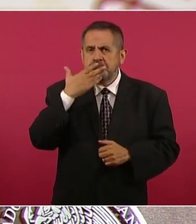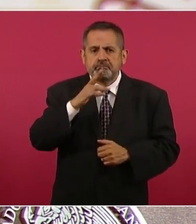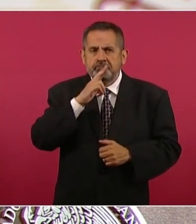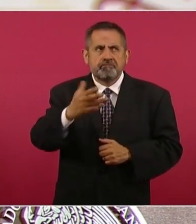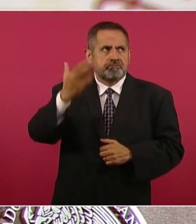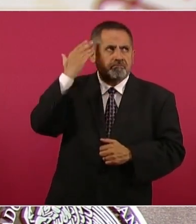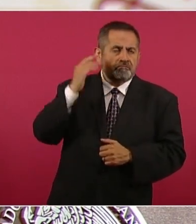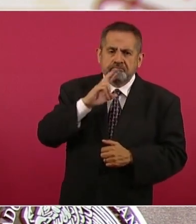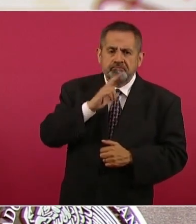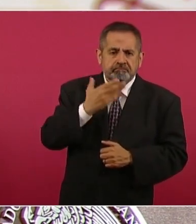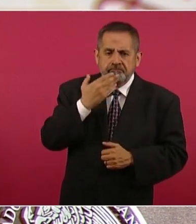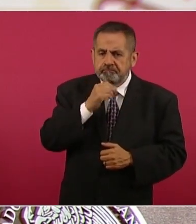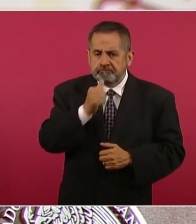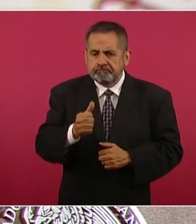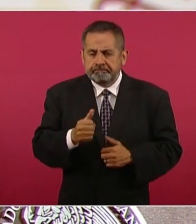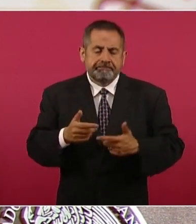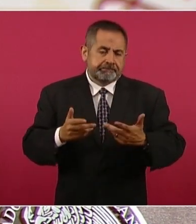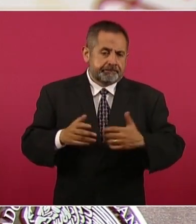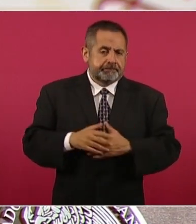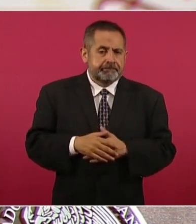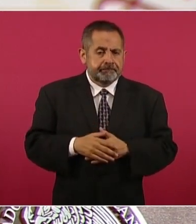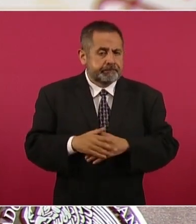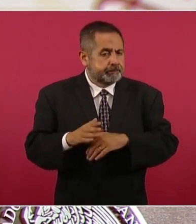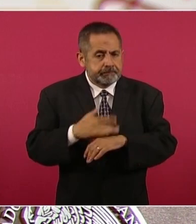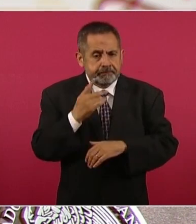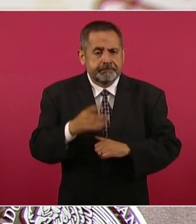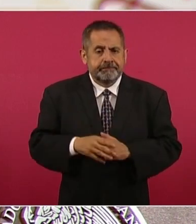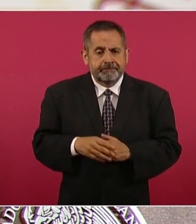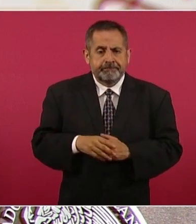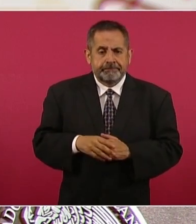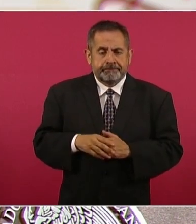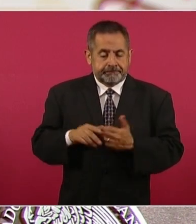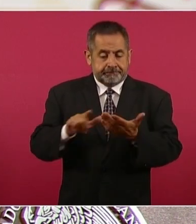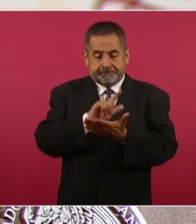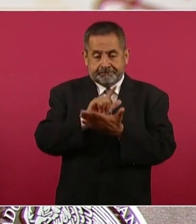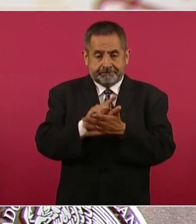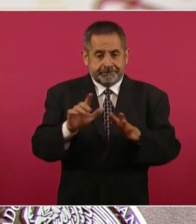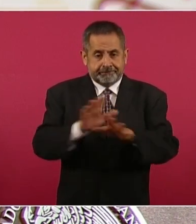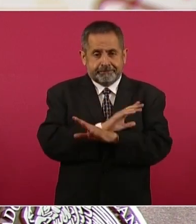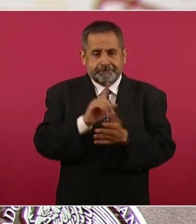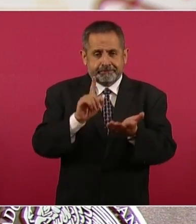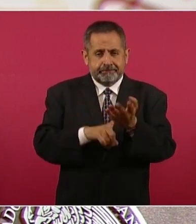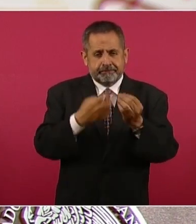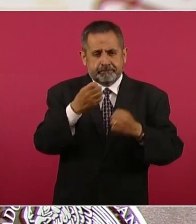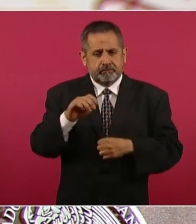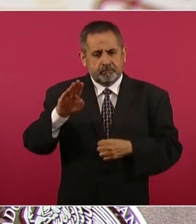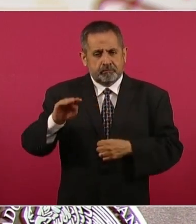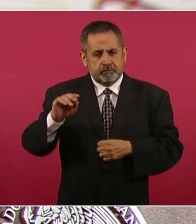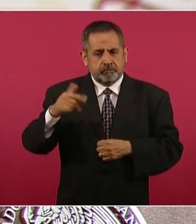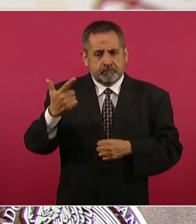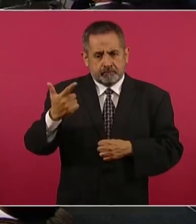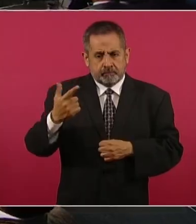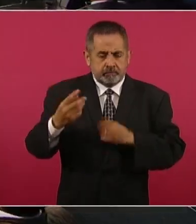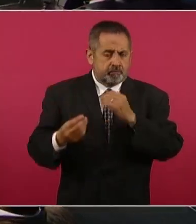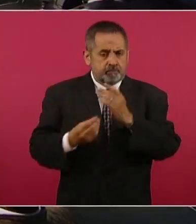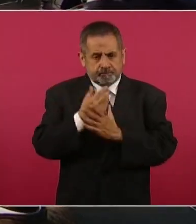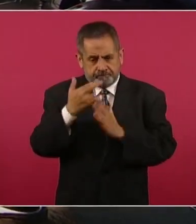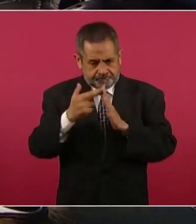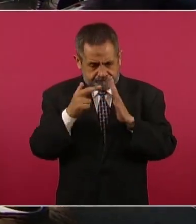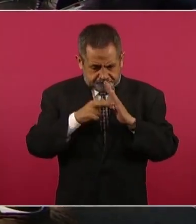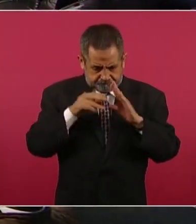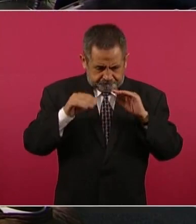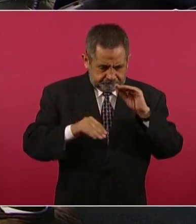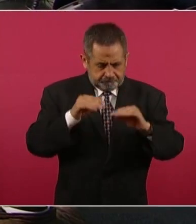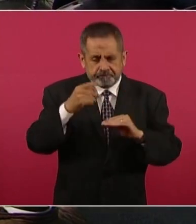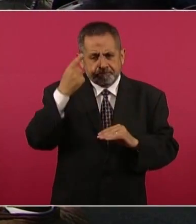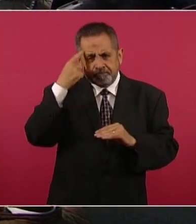resultados. Entre otras cosas, porque producto de la reforma de 1997, se crearon estos mecanismos